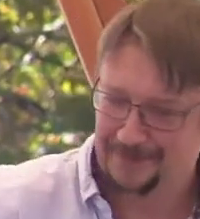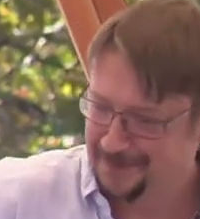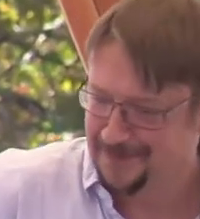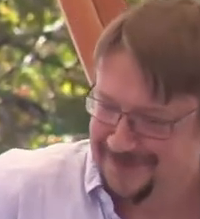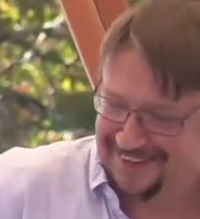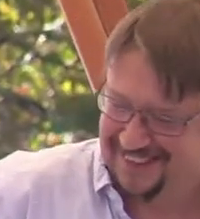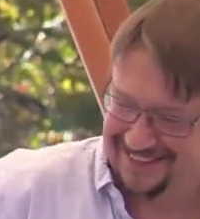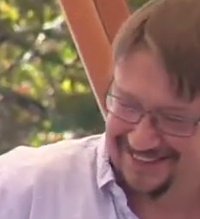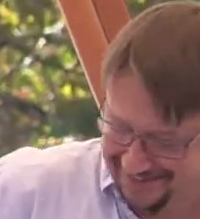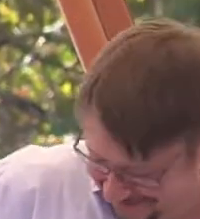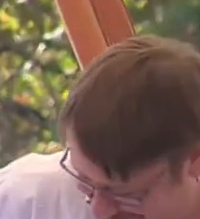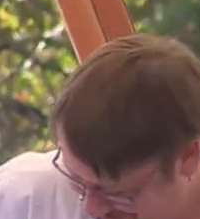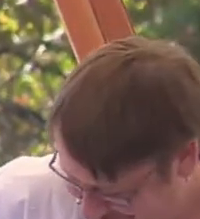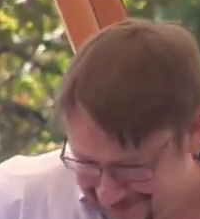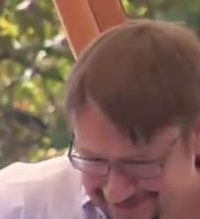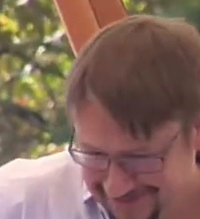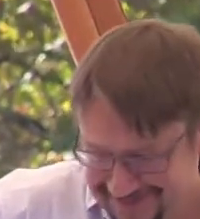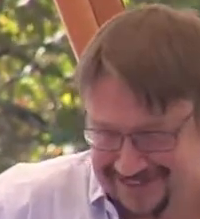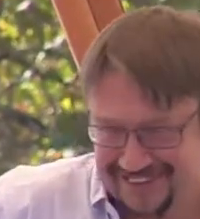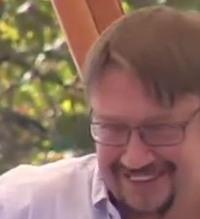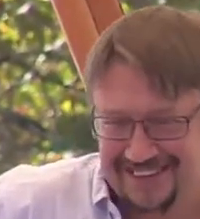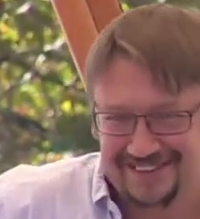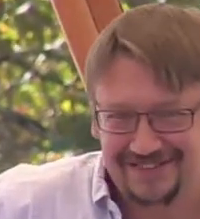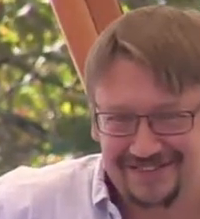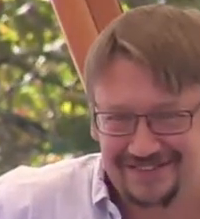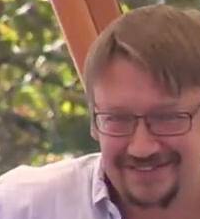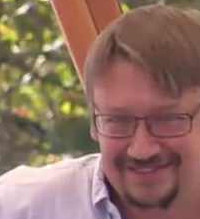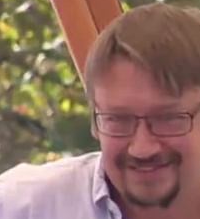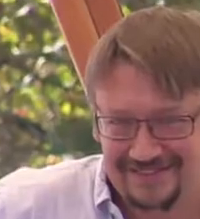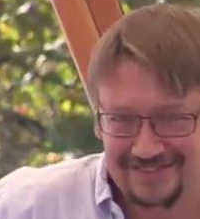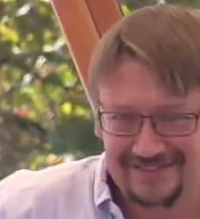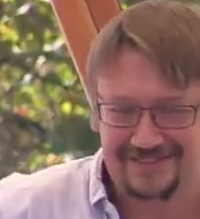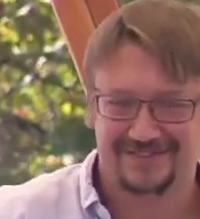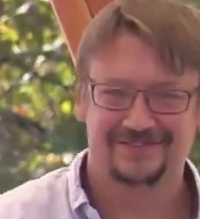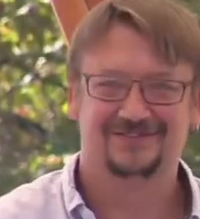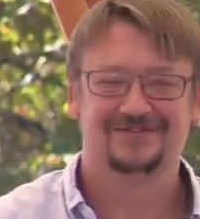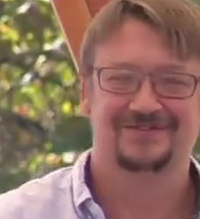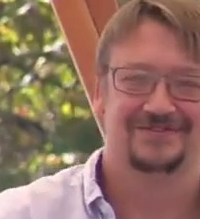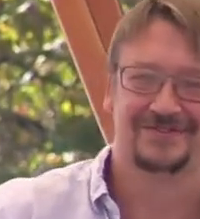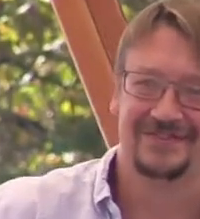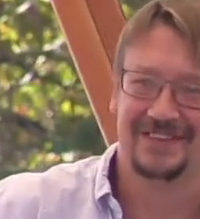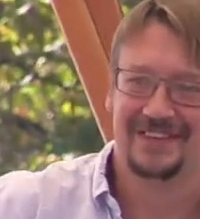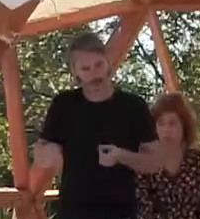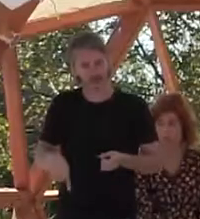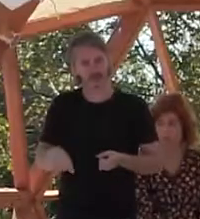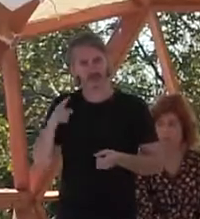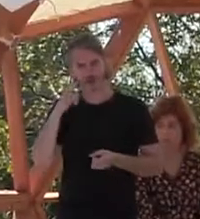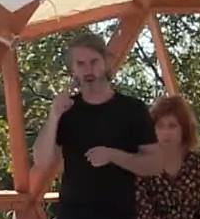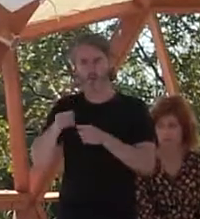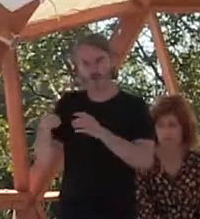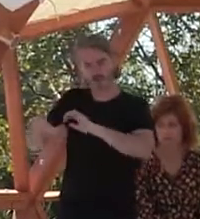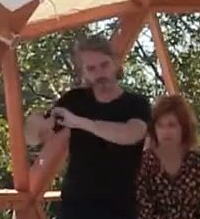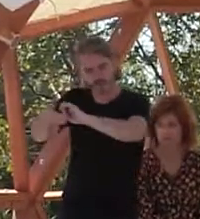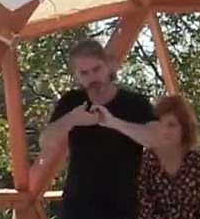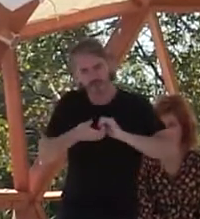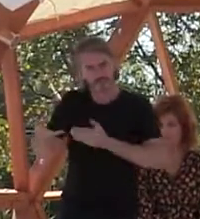España, las gentes de España, los pueblos de España han mostrado en el pasado y están demostrando en el presente la fraternidad